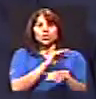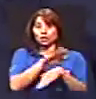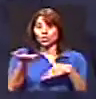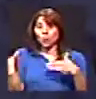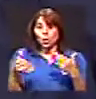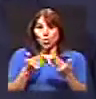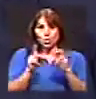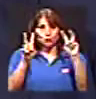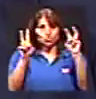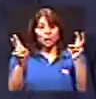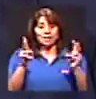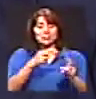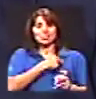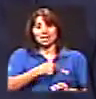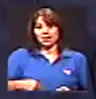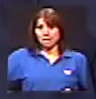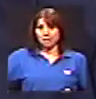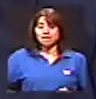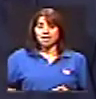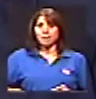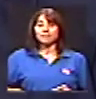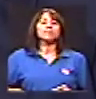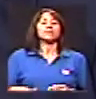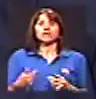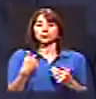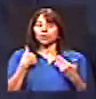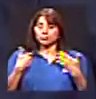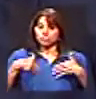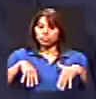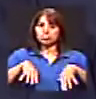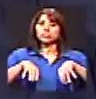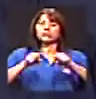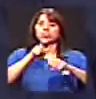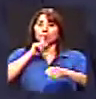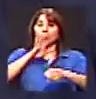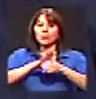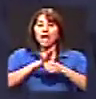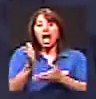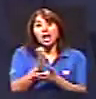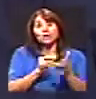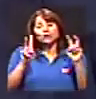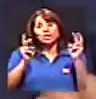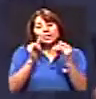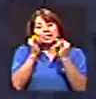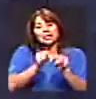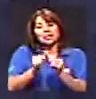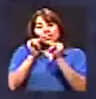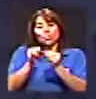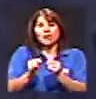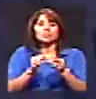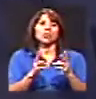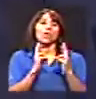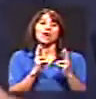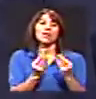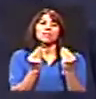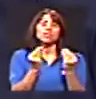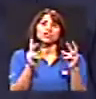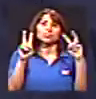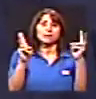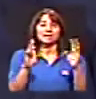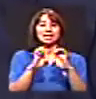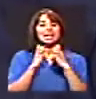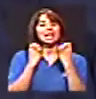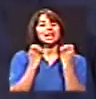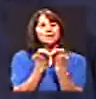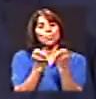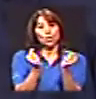candidato eventual diputado asumirá como temas de la provincia, algunos individuales, ojalá que muchos en equipo con el resto de